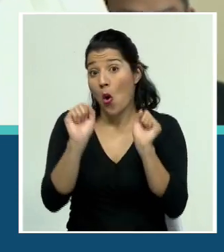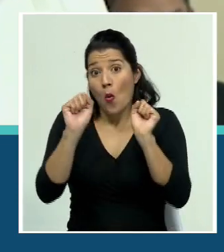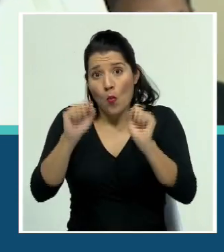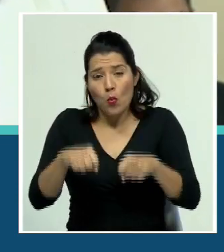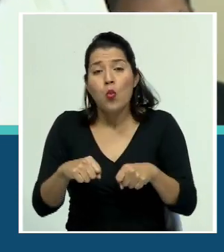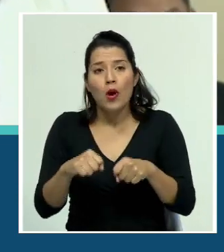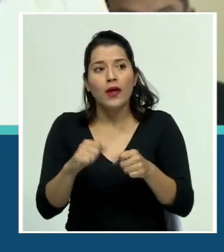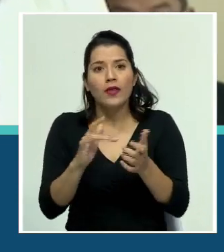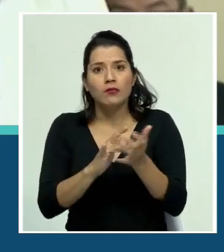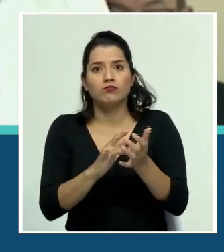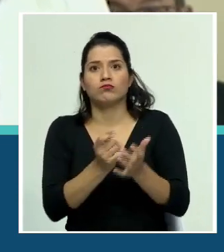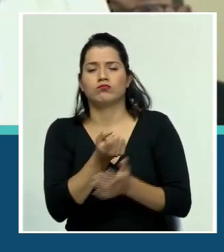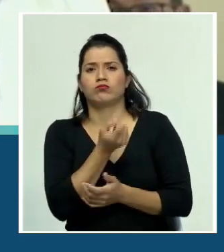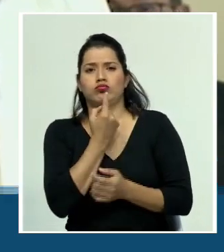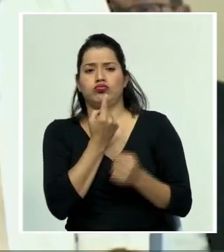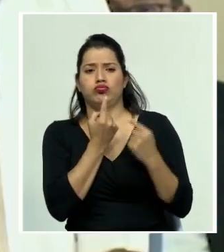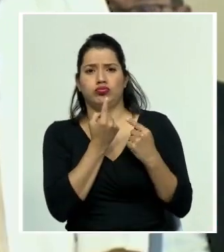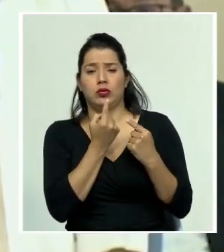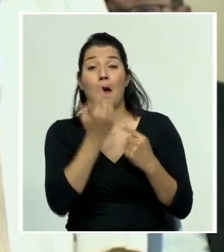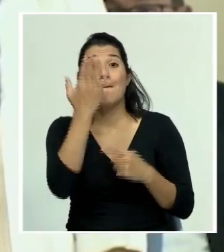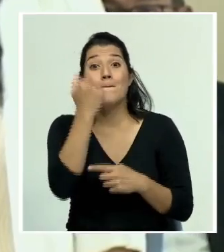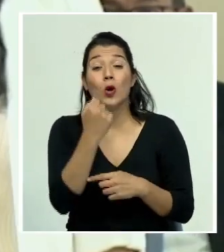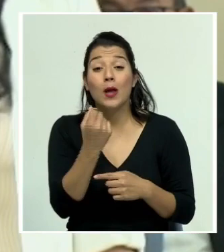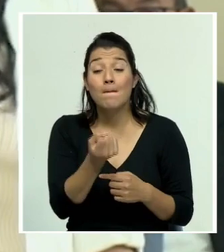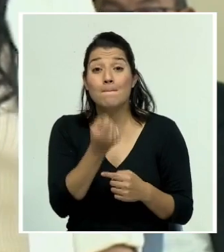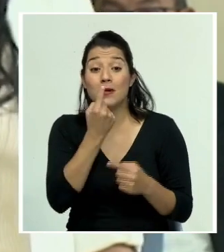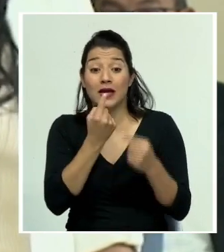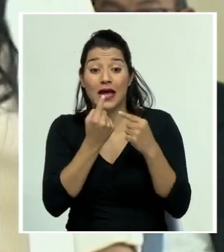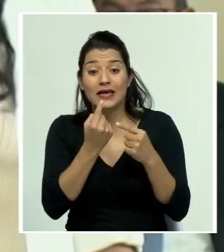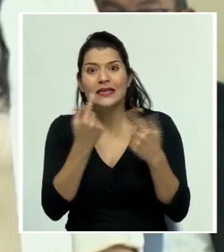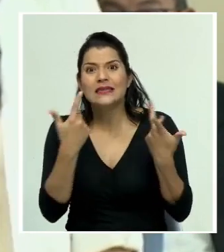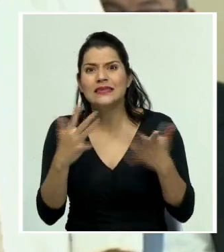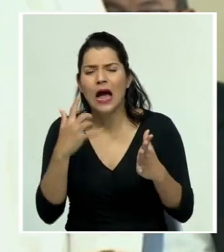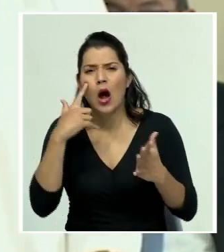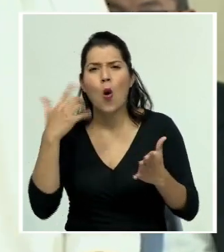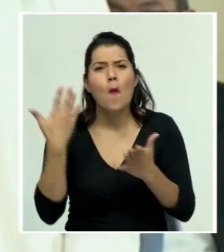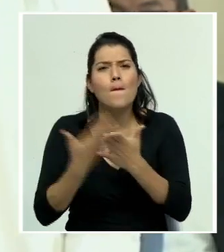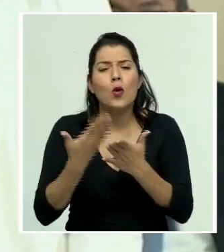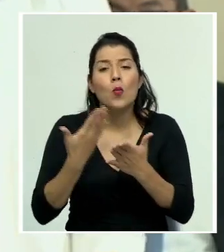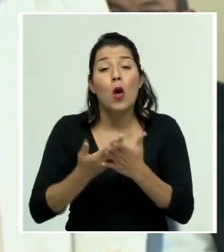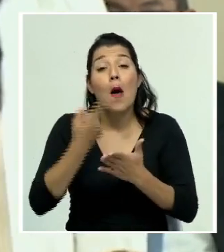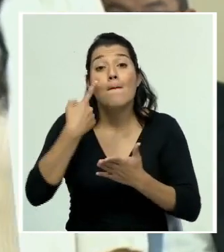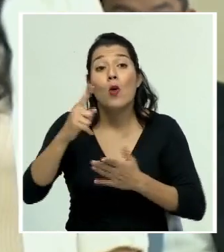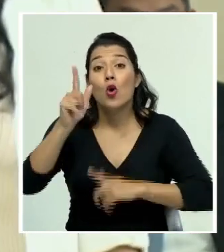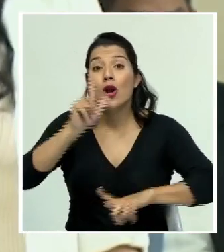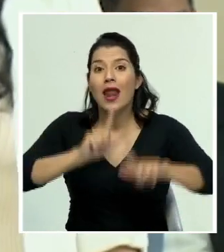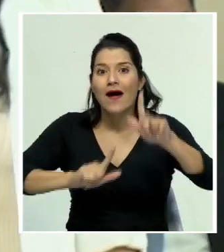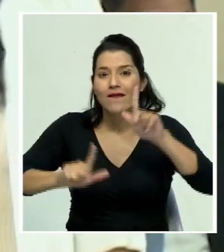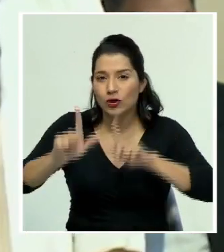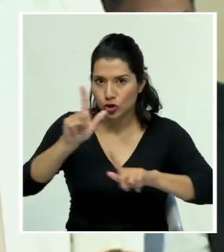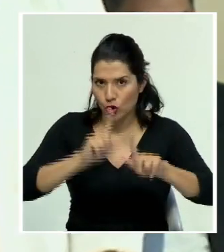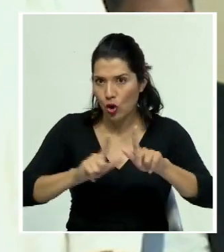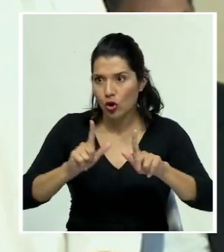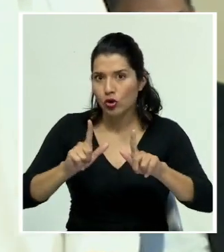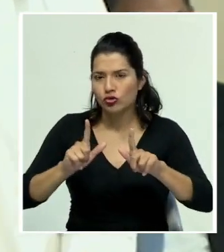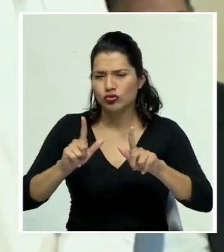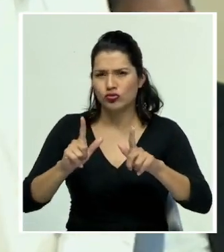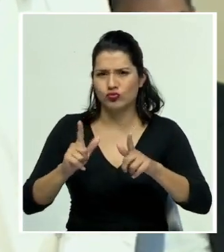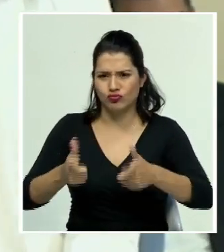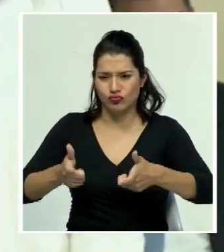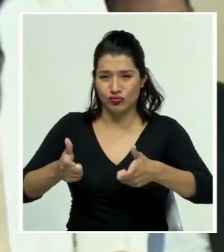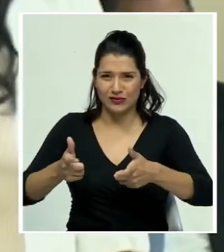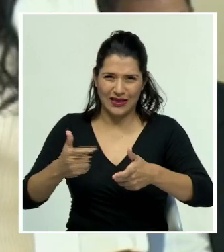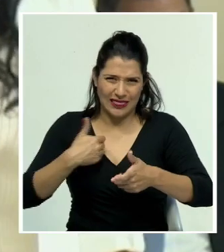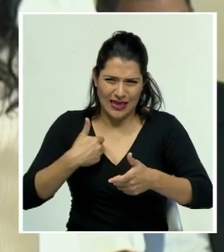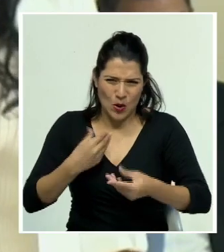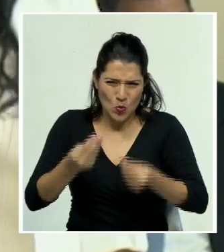una pastilla porque esa pastilla fue comprobada por los laboratorios multimillonarios